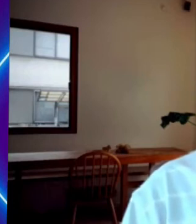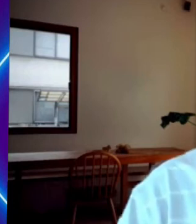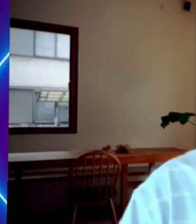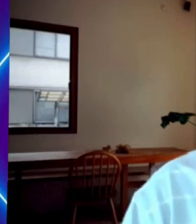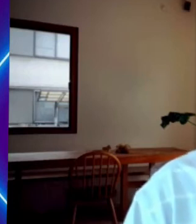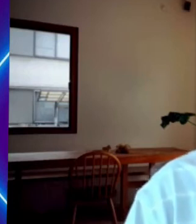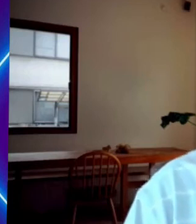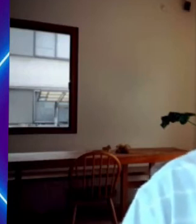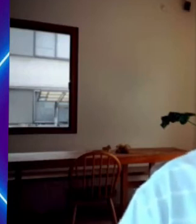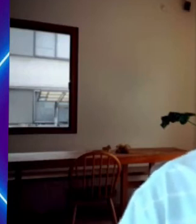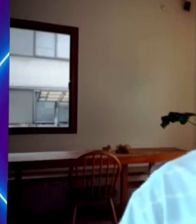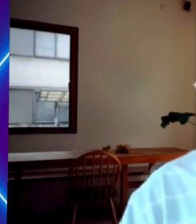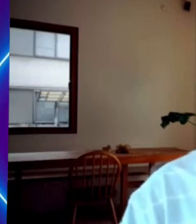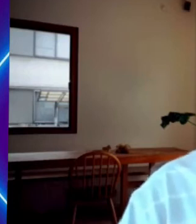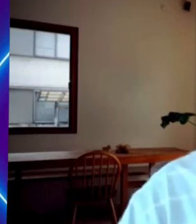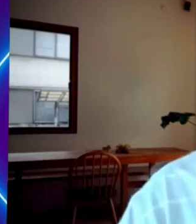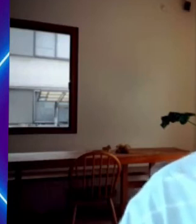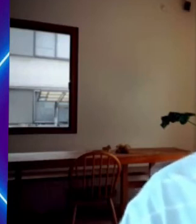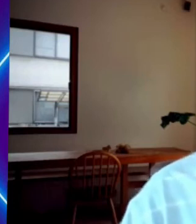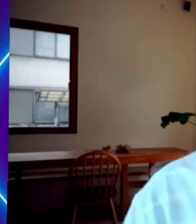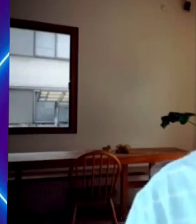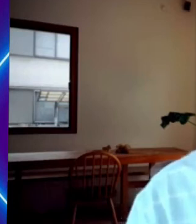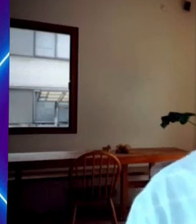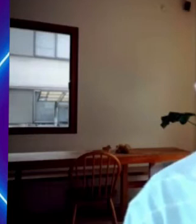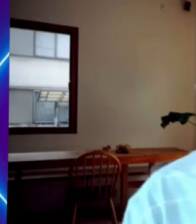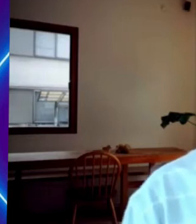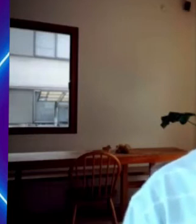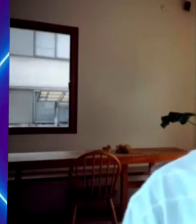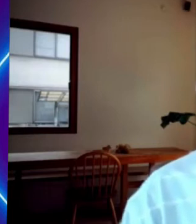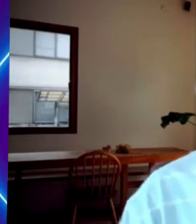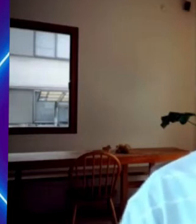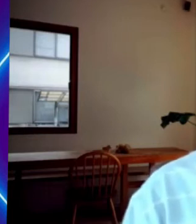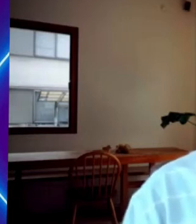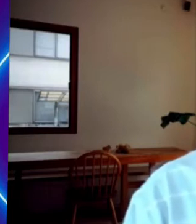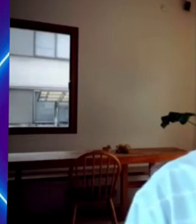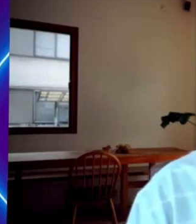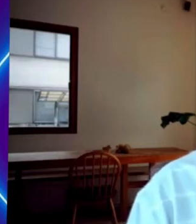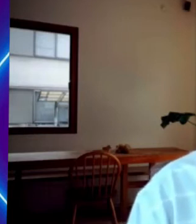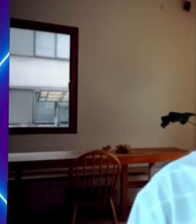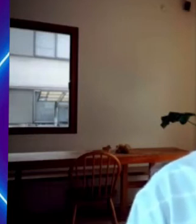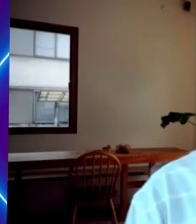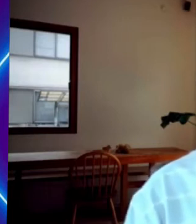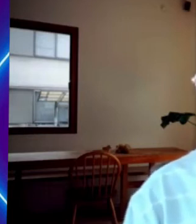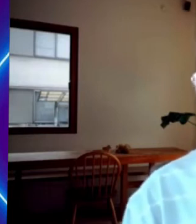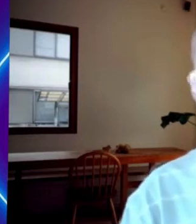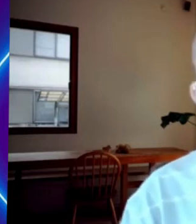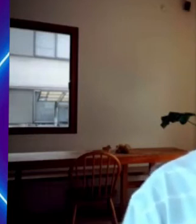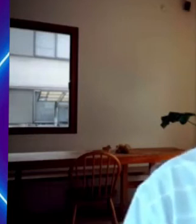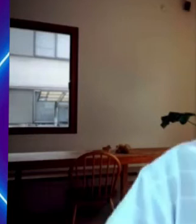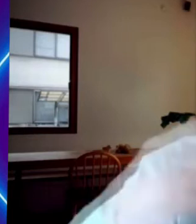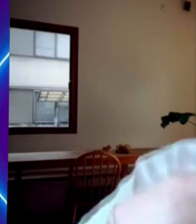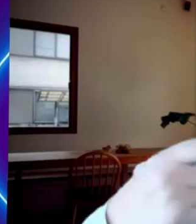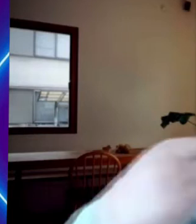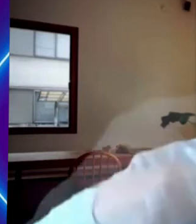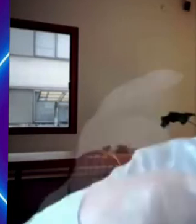Pero la realidad, creo que se lo dije hace muy poco, no puede estar costando un auto que históricamente costó 14 mil dólares,